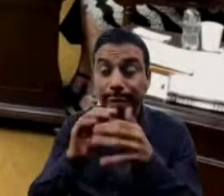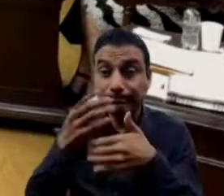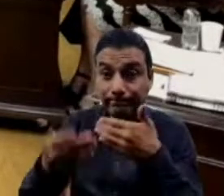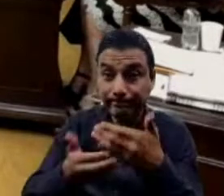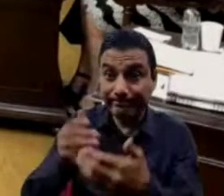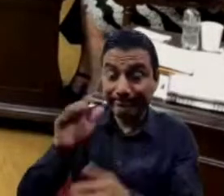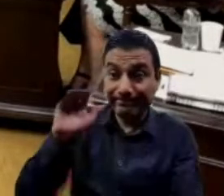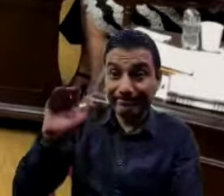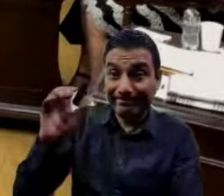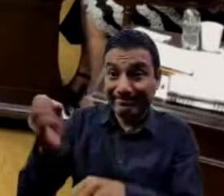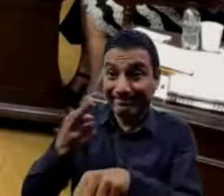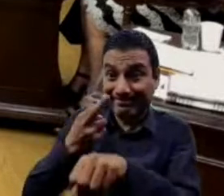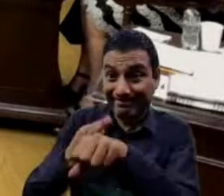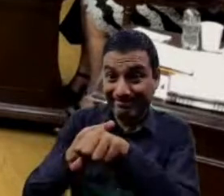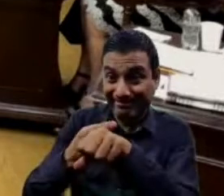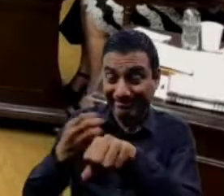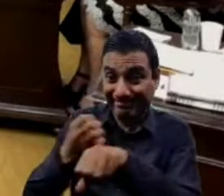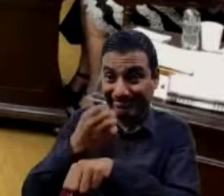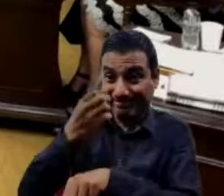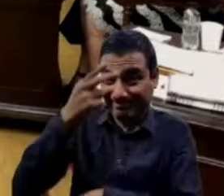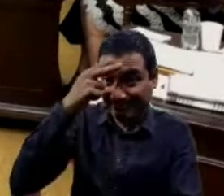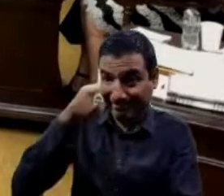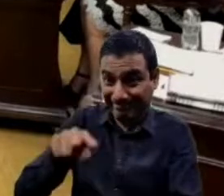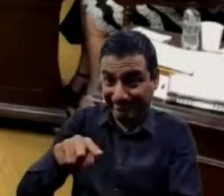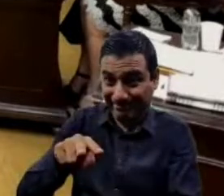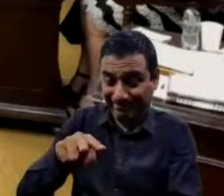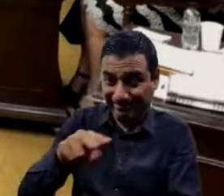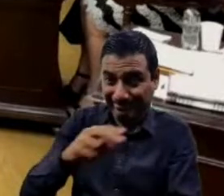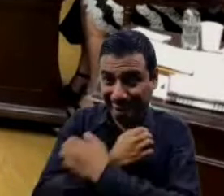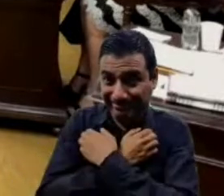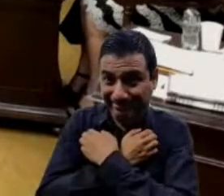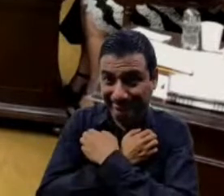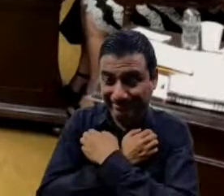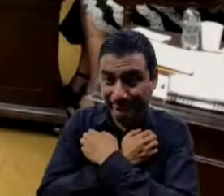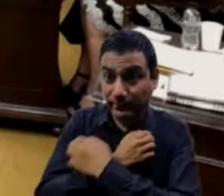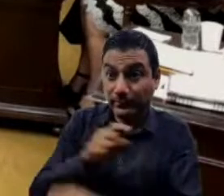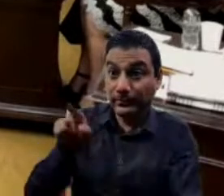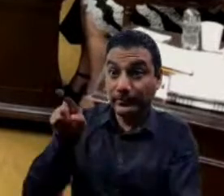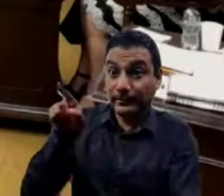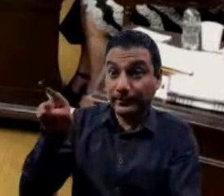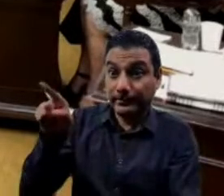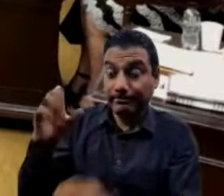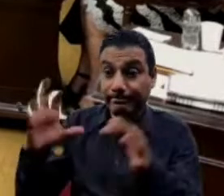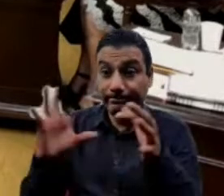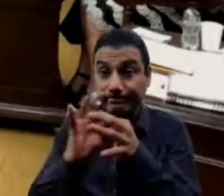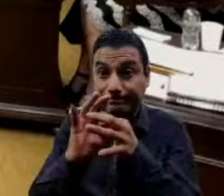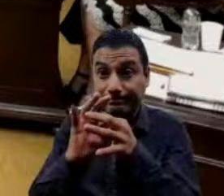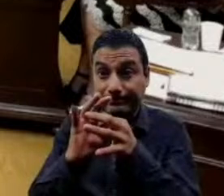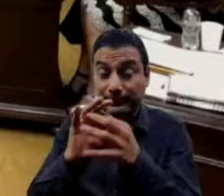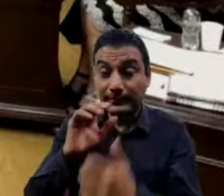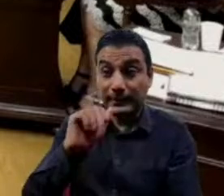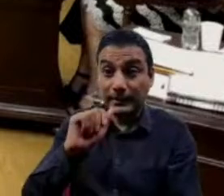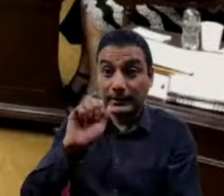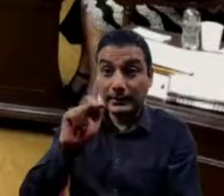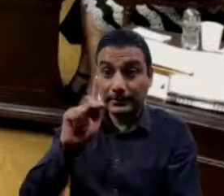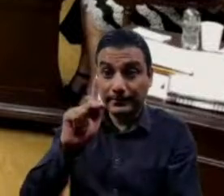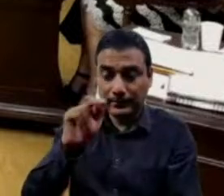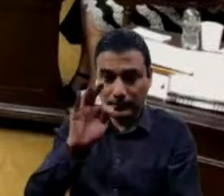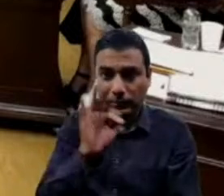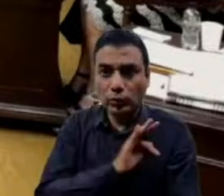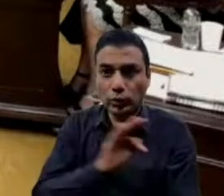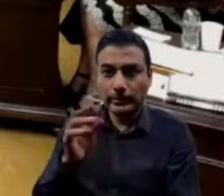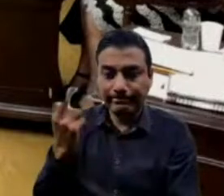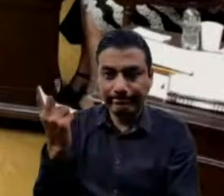de Educación del Estado de México para que en coordinación con la Secretaría de Educación Pública previnieran y atendieran